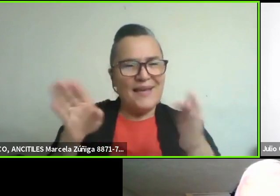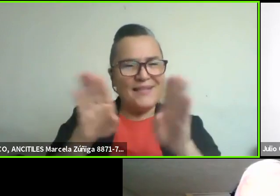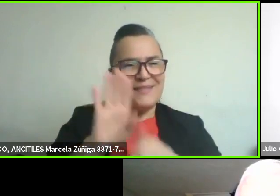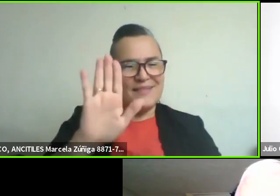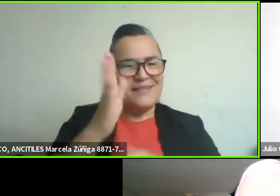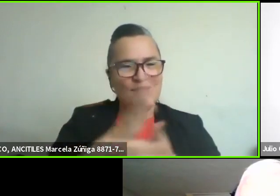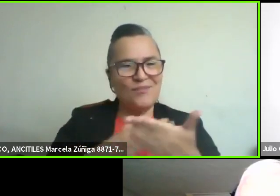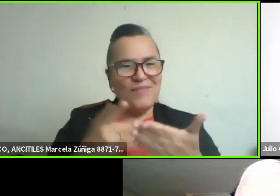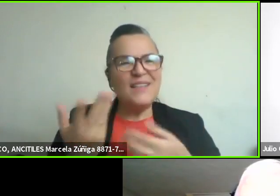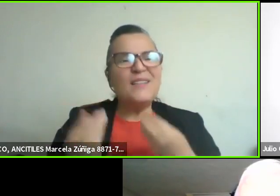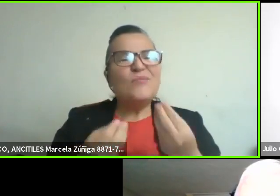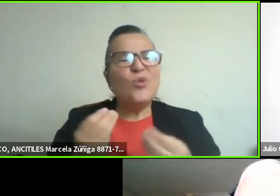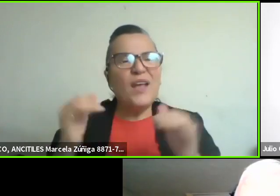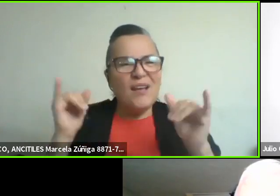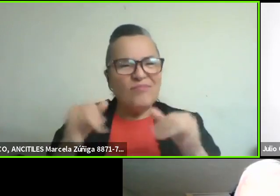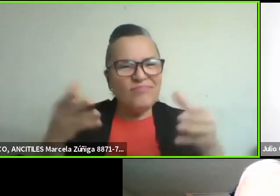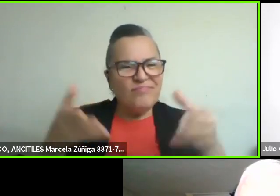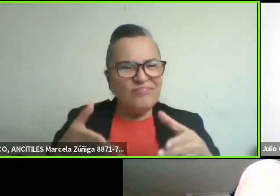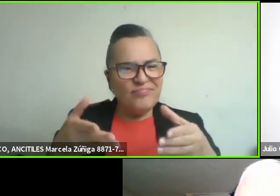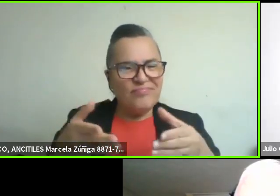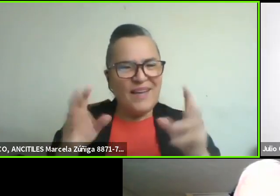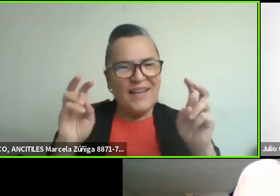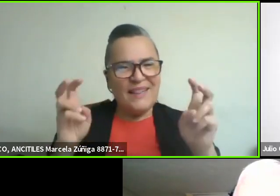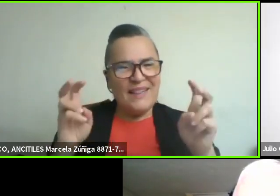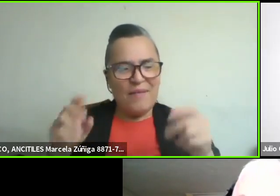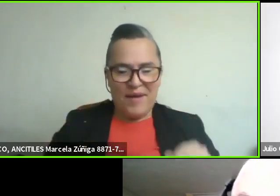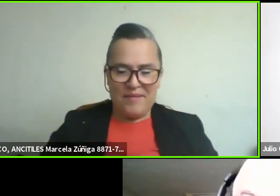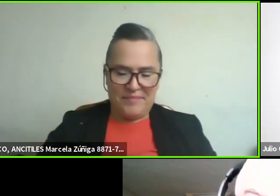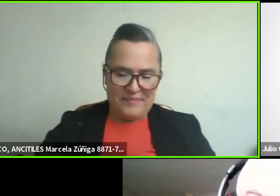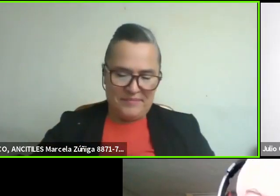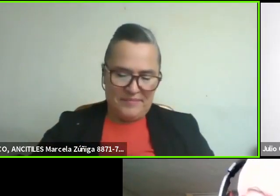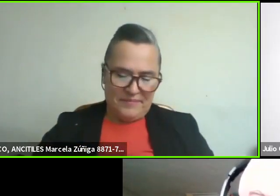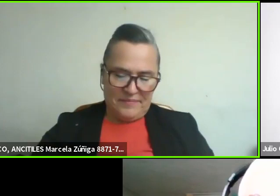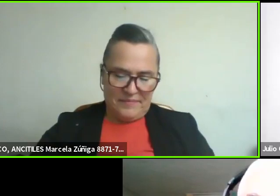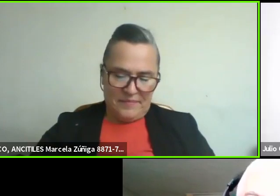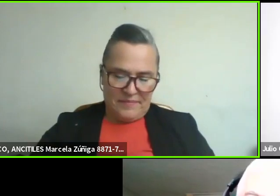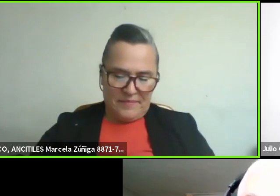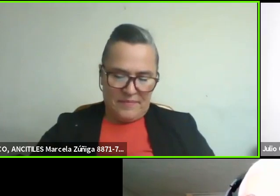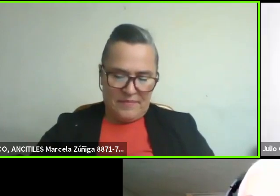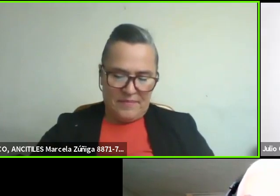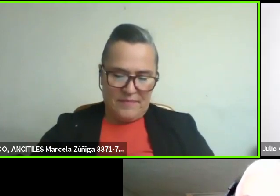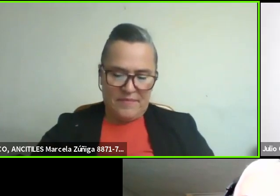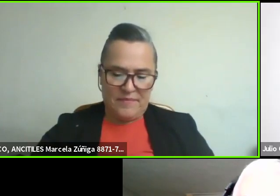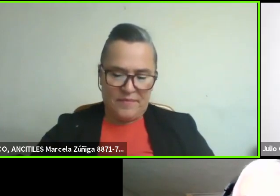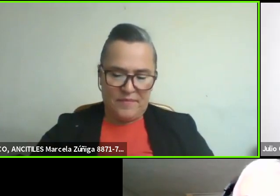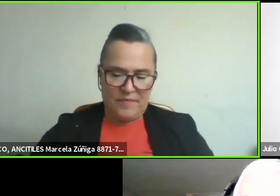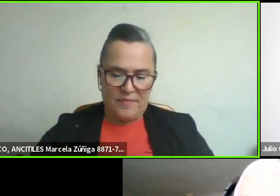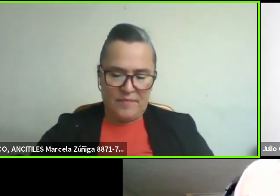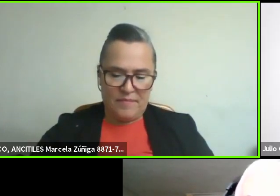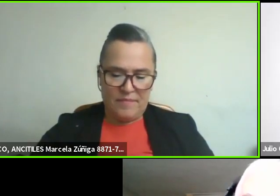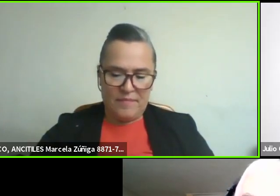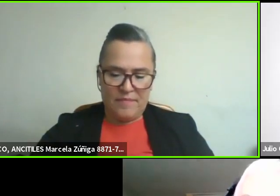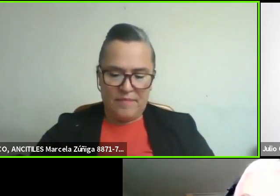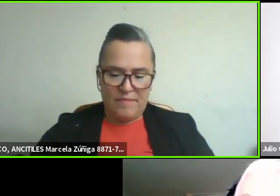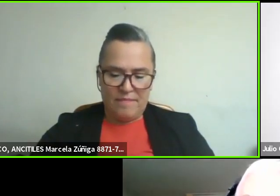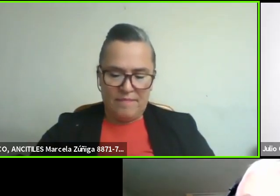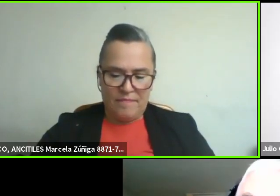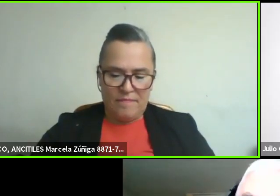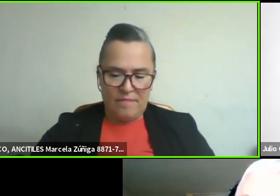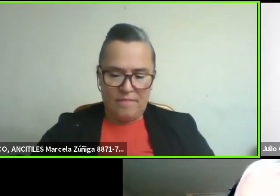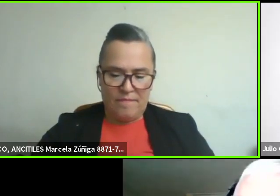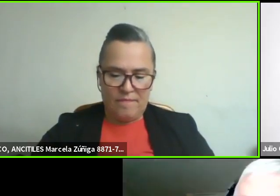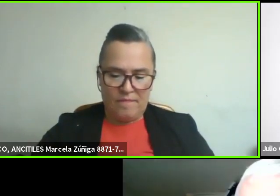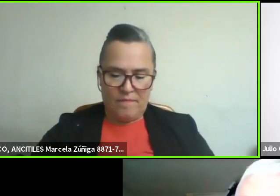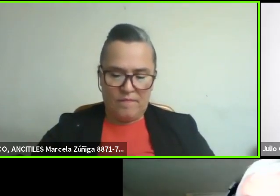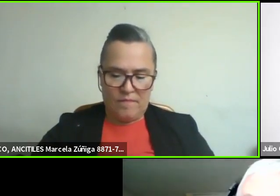parte como que debemos quedarnos de este importante tema por favor bueno yo en primer lugar a manera de cierre quisiera señalar la importancia que